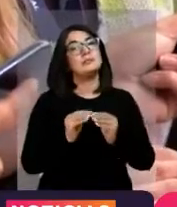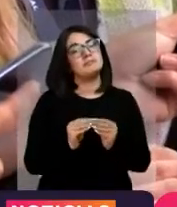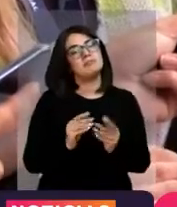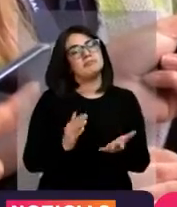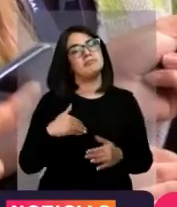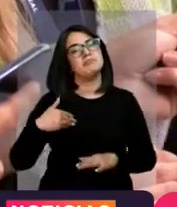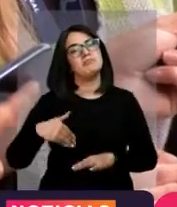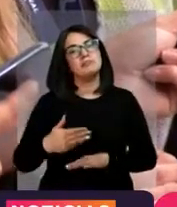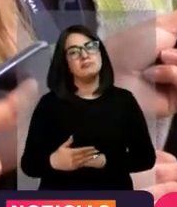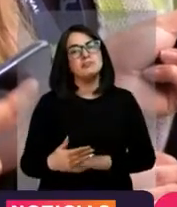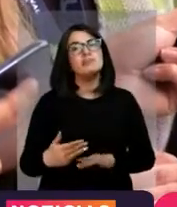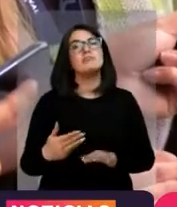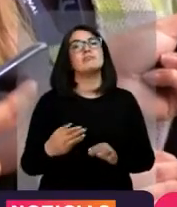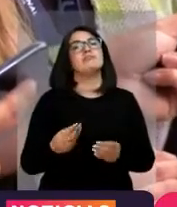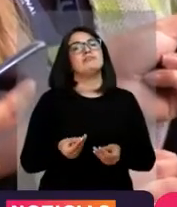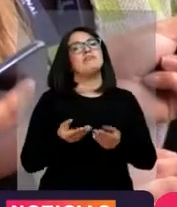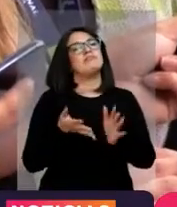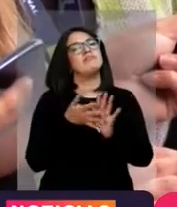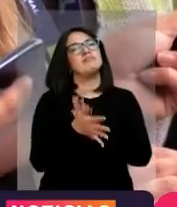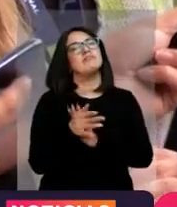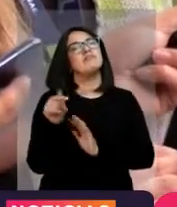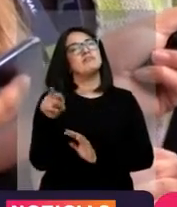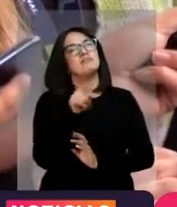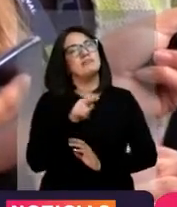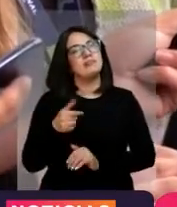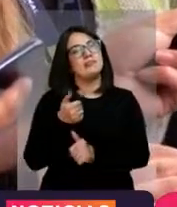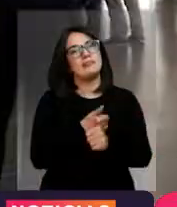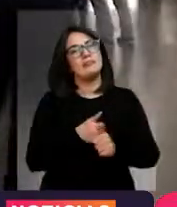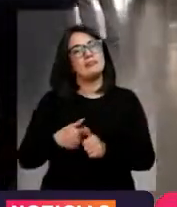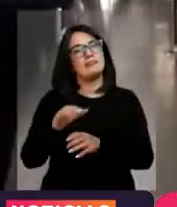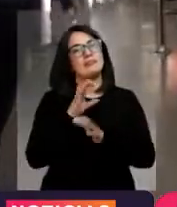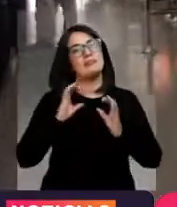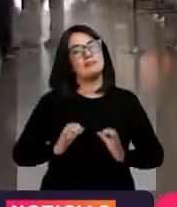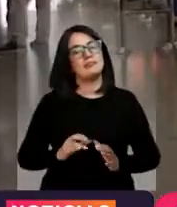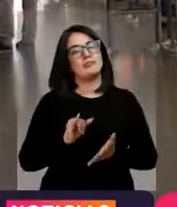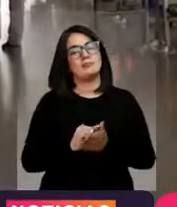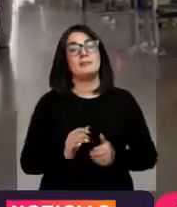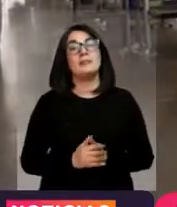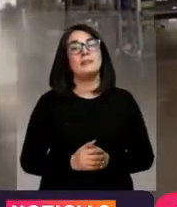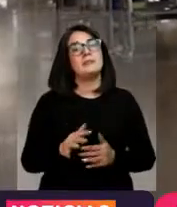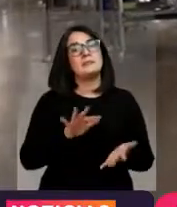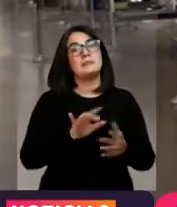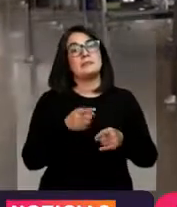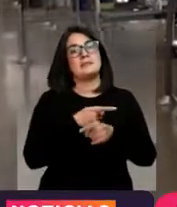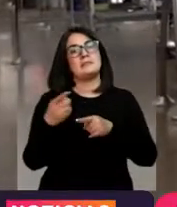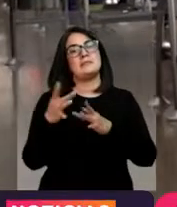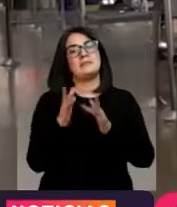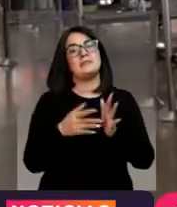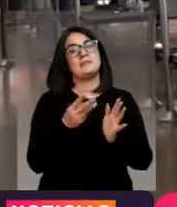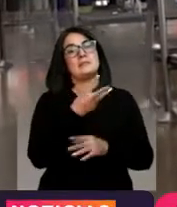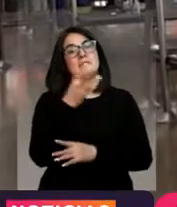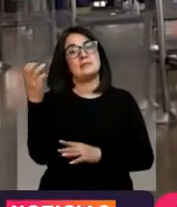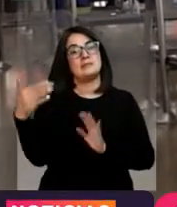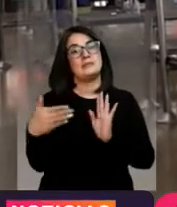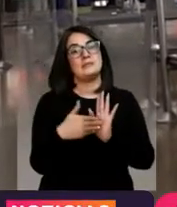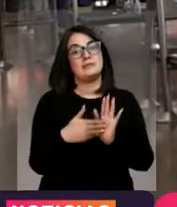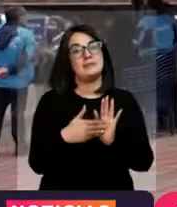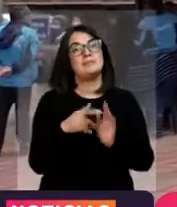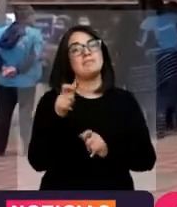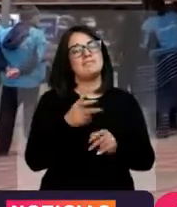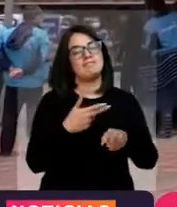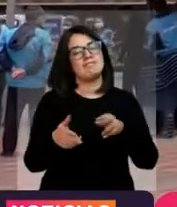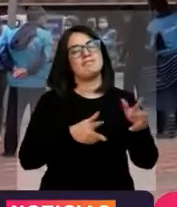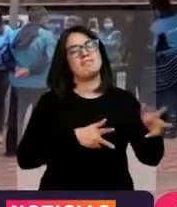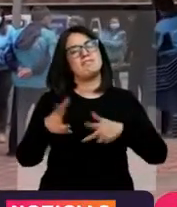lo daremos a conocer a todas y cada uno de los ciudadanos a través de ustedes. Se estima que en Semana Santa más de 300.000 viajeros salgan de la ciudad a